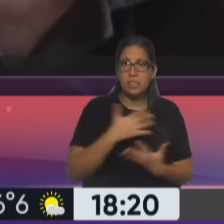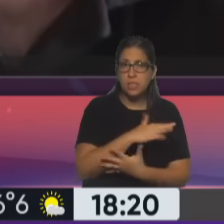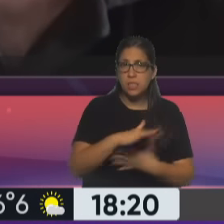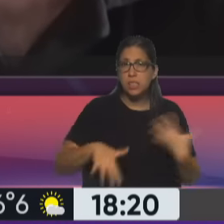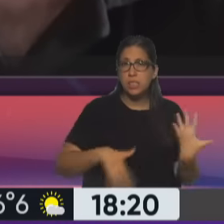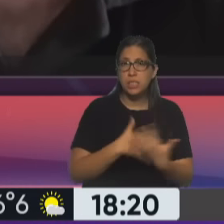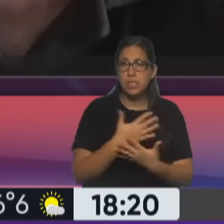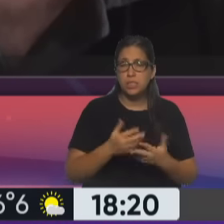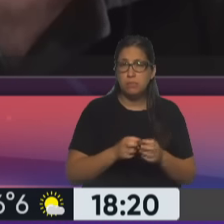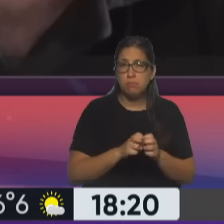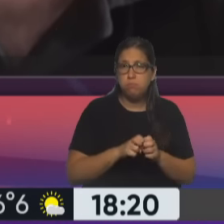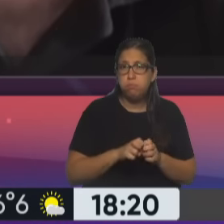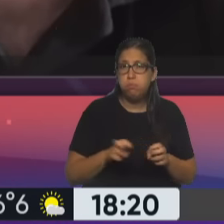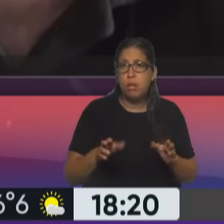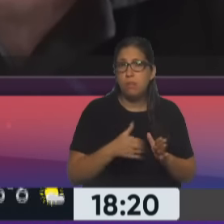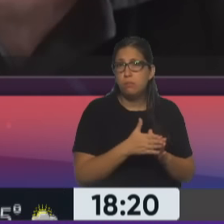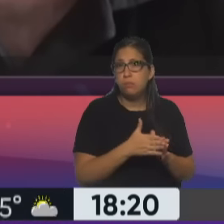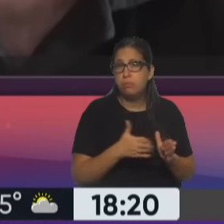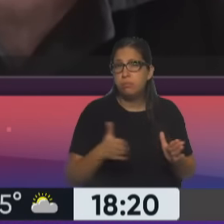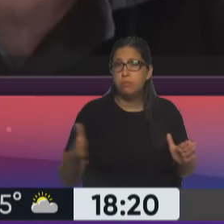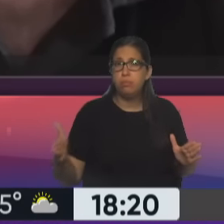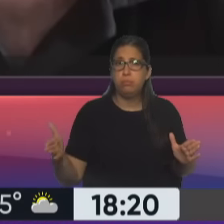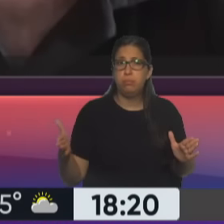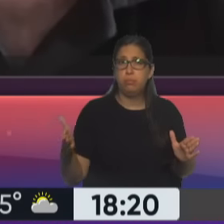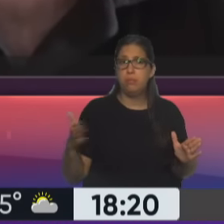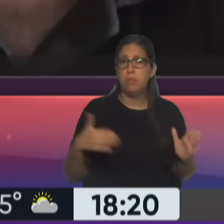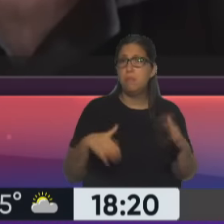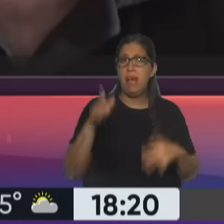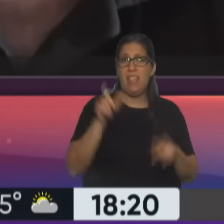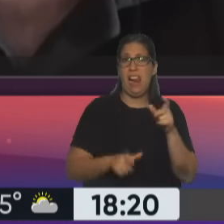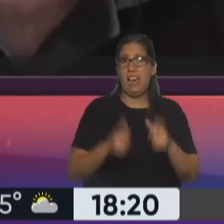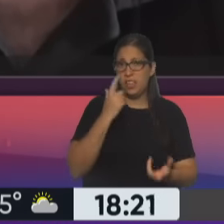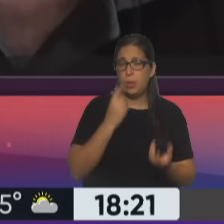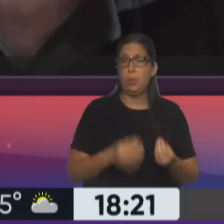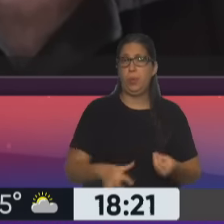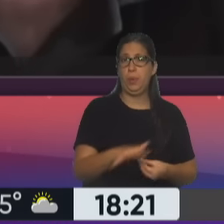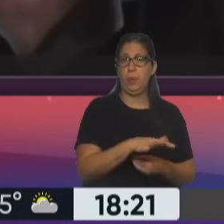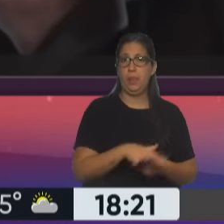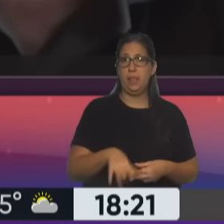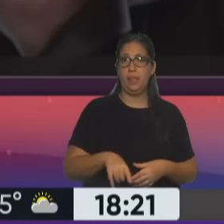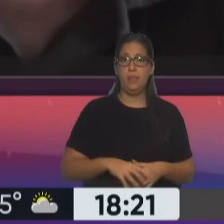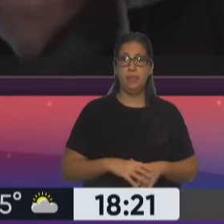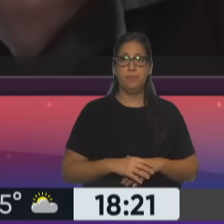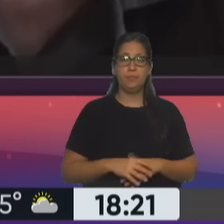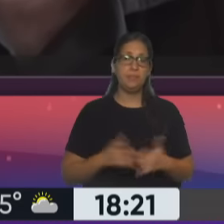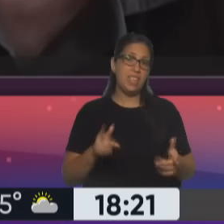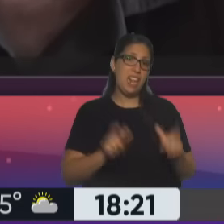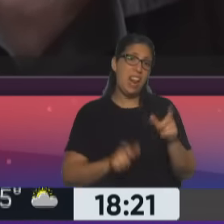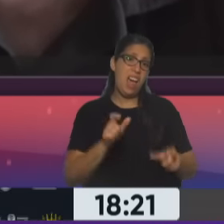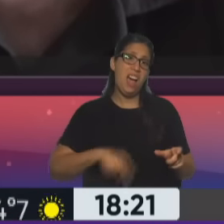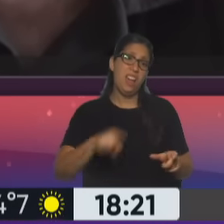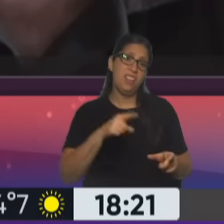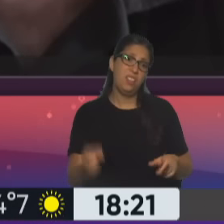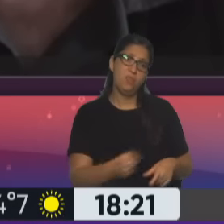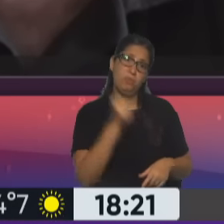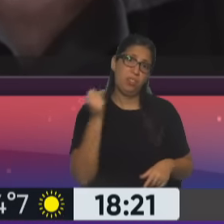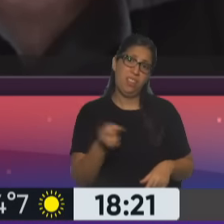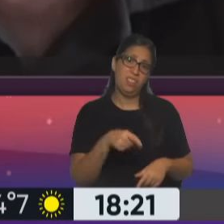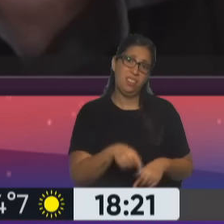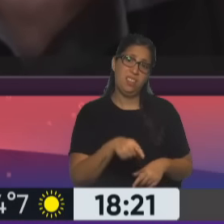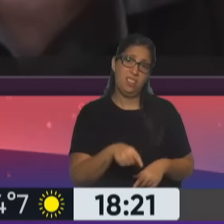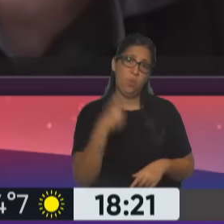va a agudizar, va a empeorar la situación de Cuba y particularmente de los cubanos, ¿no? No, de la gente, ¿no? De la gente. Tal cual. No creo que ni